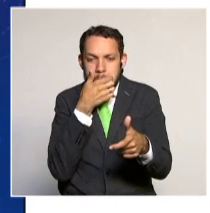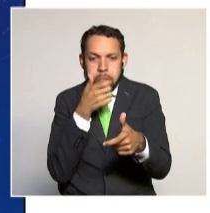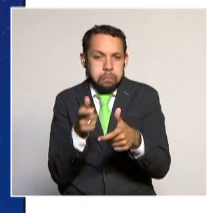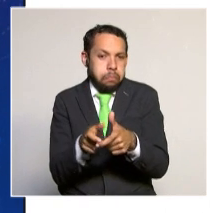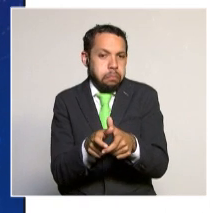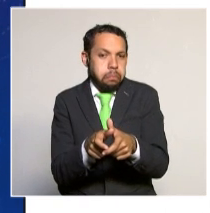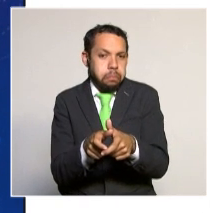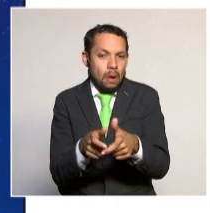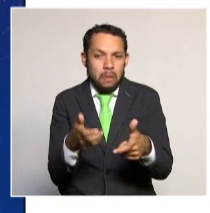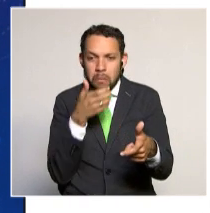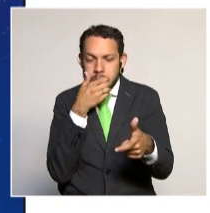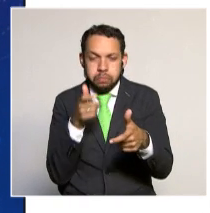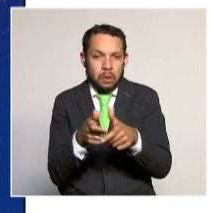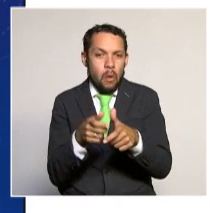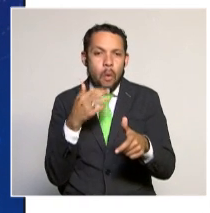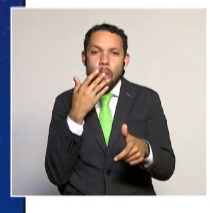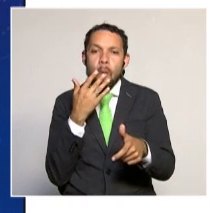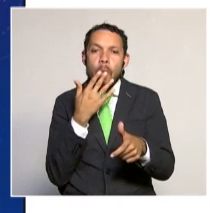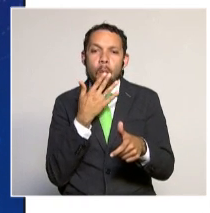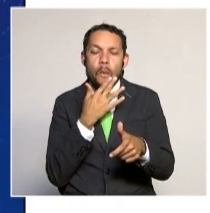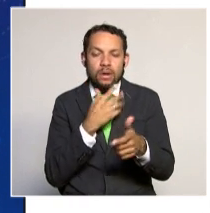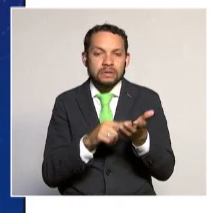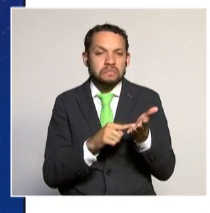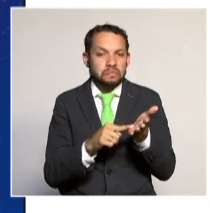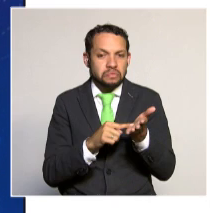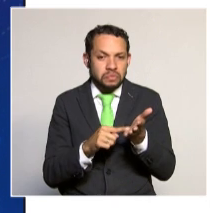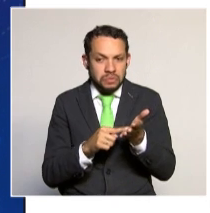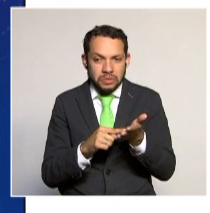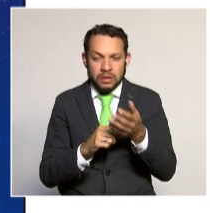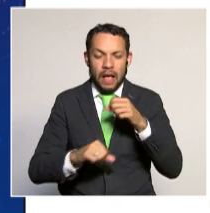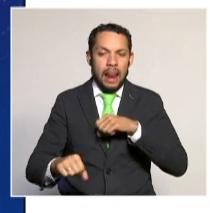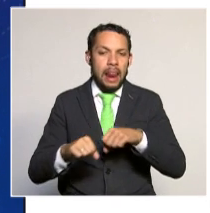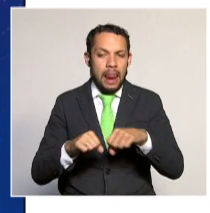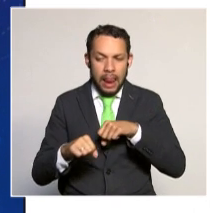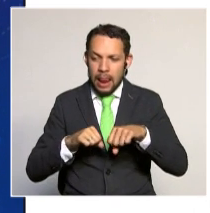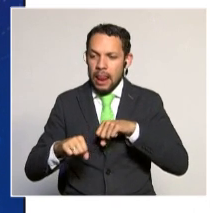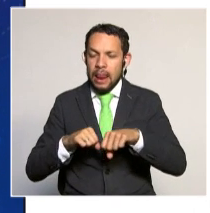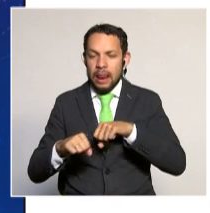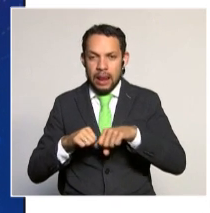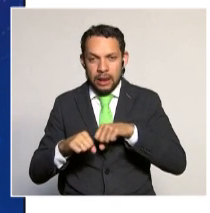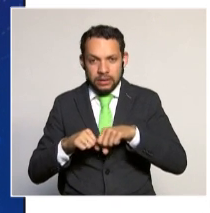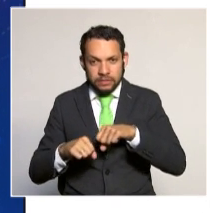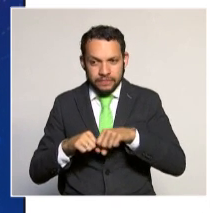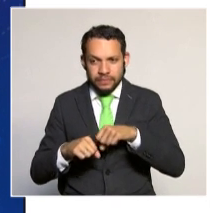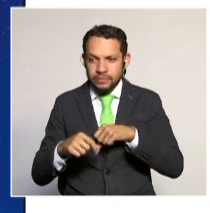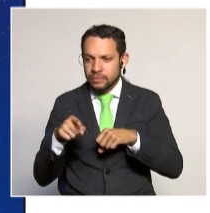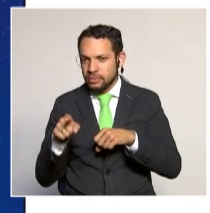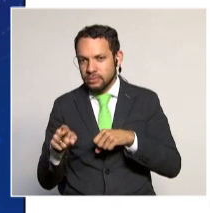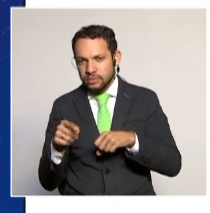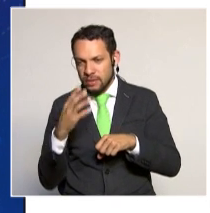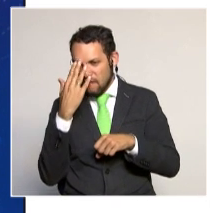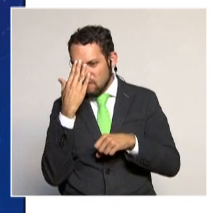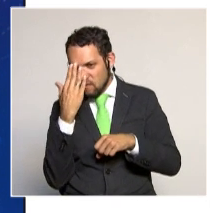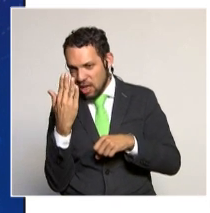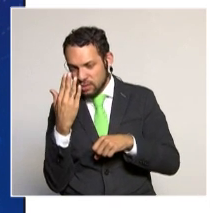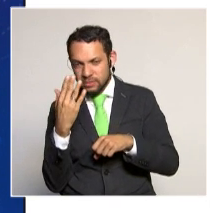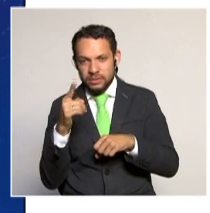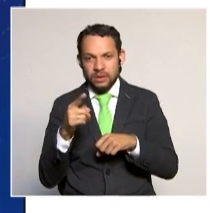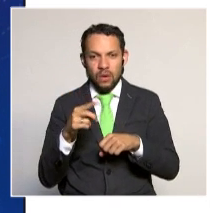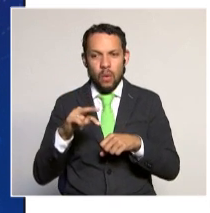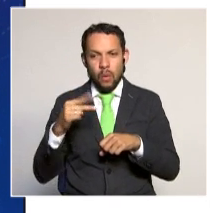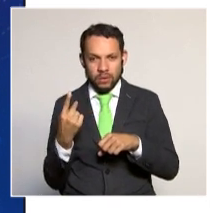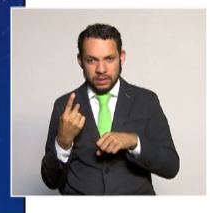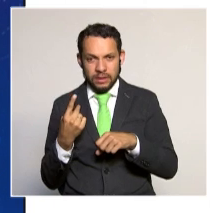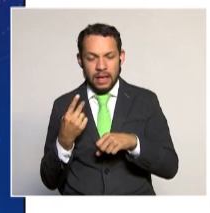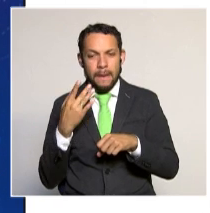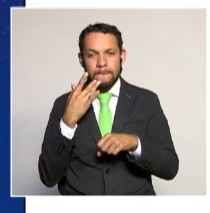de códigos de colores que indican la mayor actividad funcional del cerebro. Ahí la parte frontal, contrástela con la